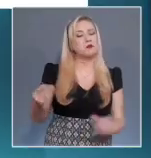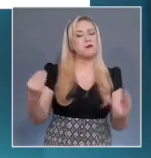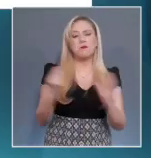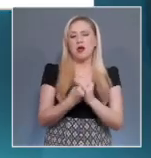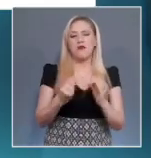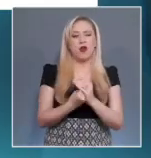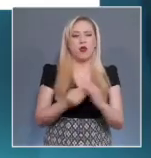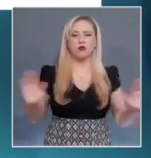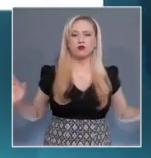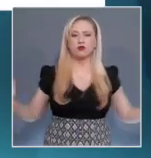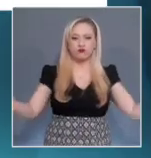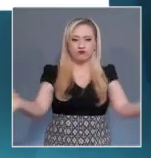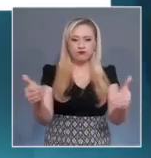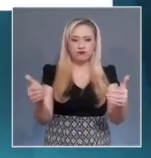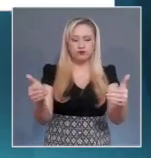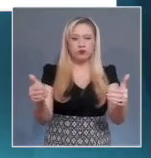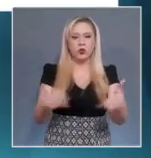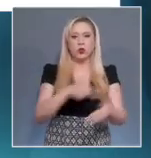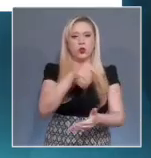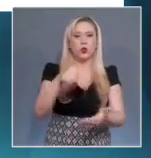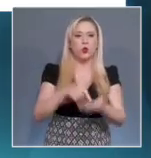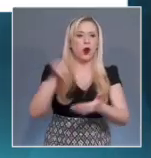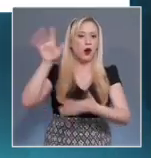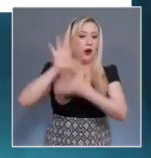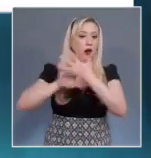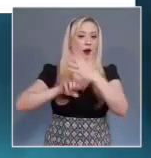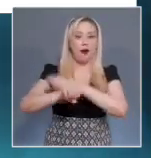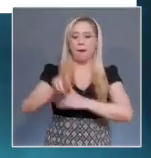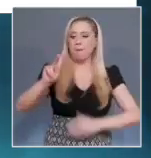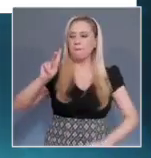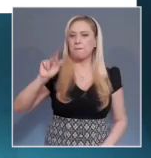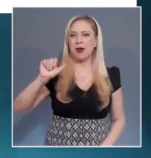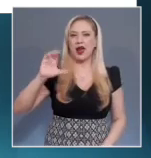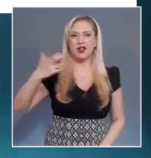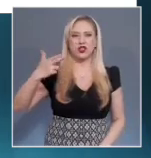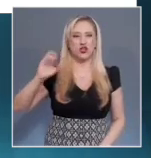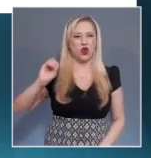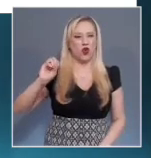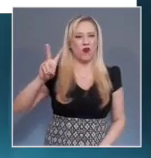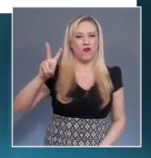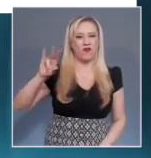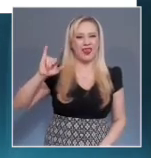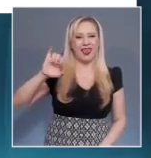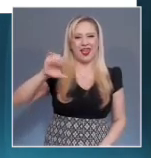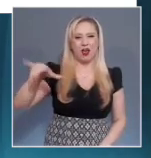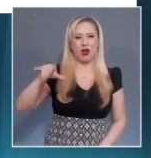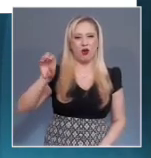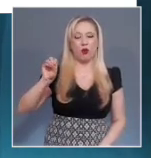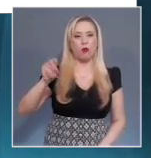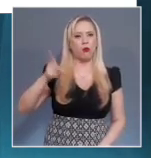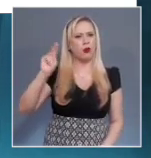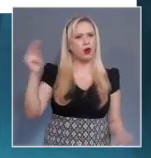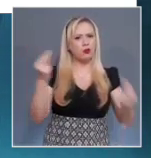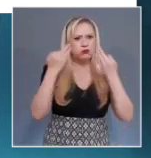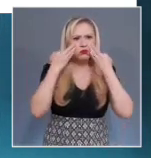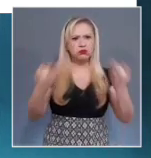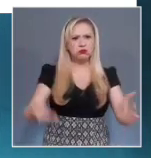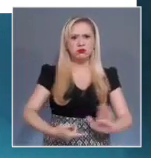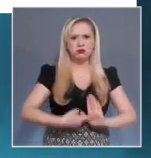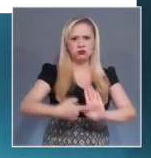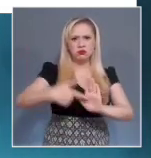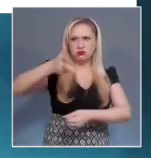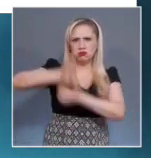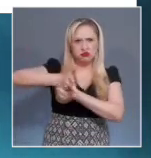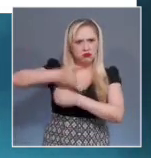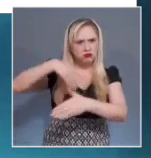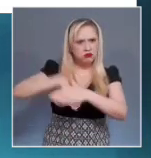penal de Pacho Viejo, restringiendo el principio de máxima publicidad que debe regir en el sistema penal acusatorio. Tampoco se